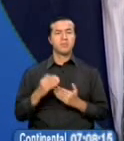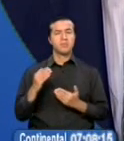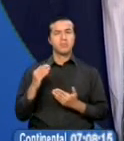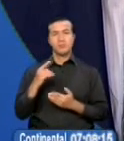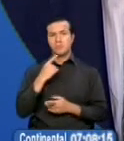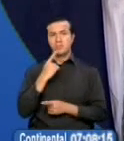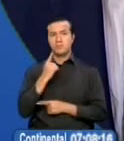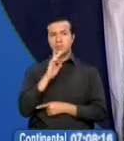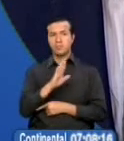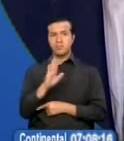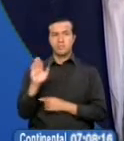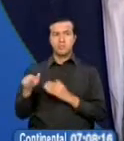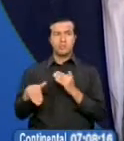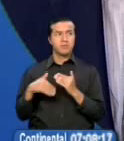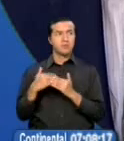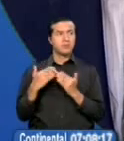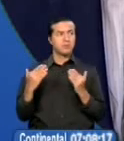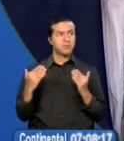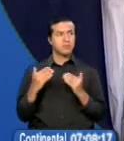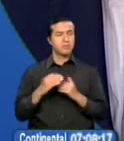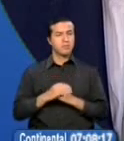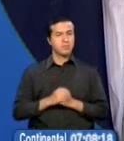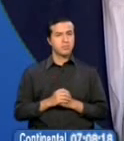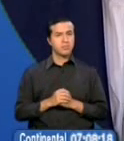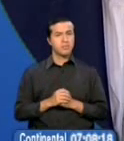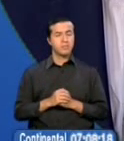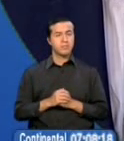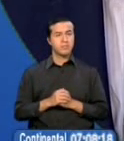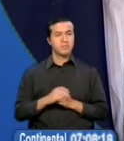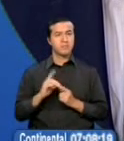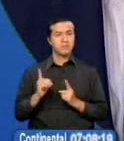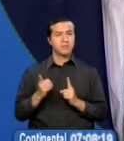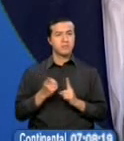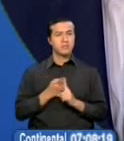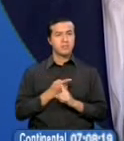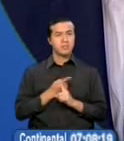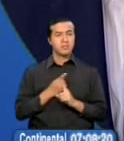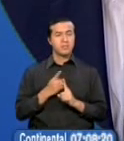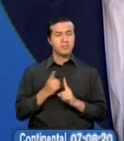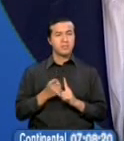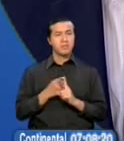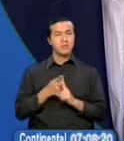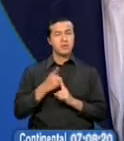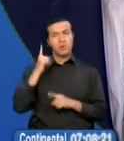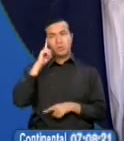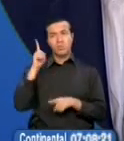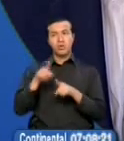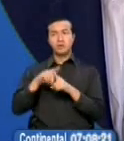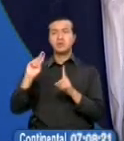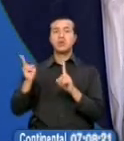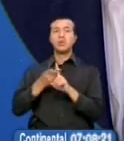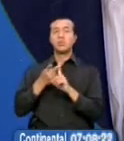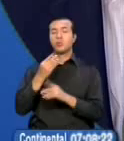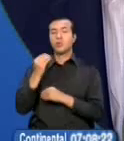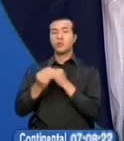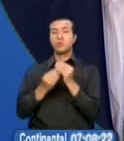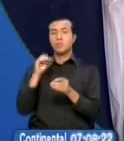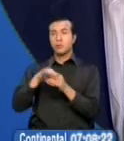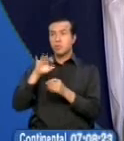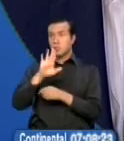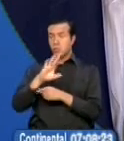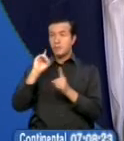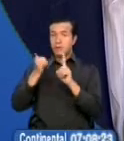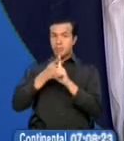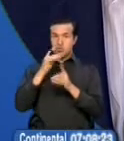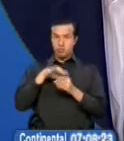jurídica, donde en el primer acuerdo se sometió a una representación popular y en el segundo acuerdo se sometió a